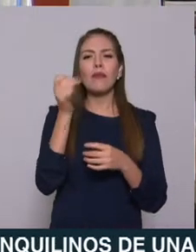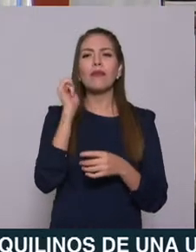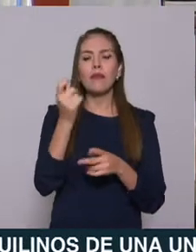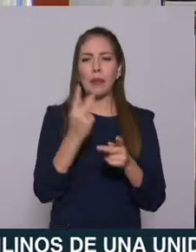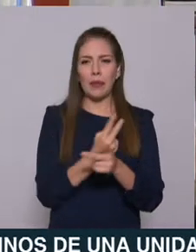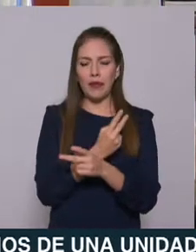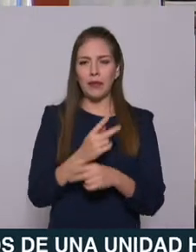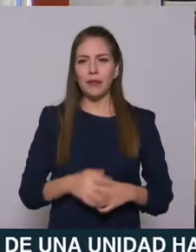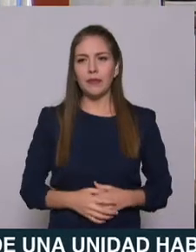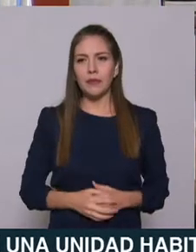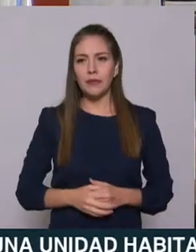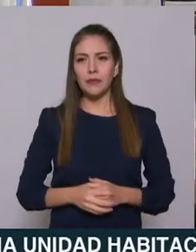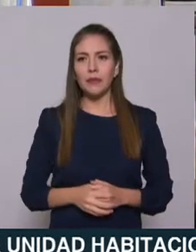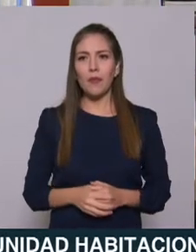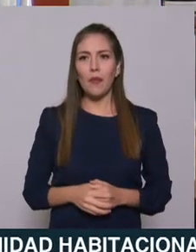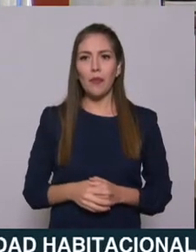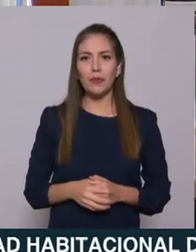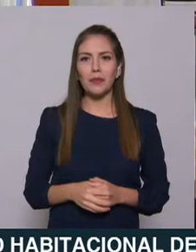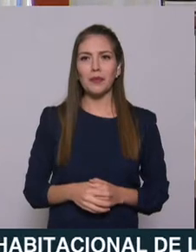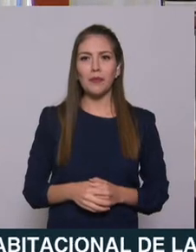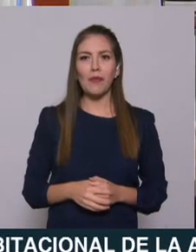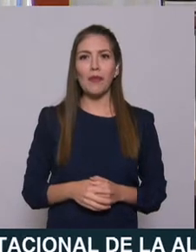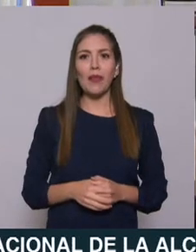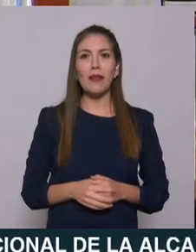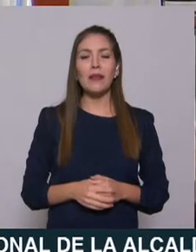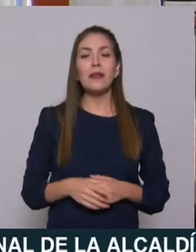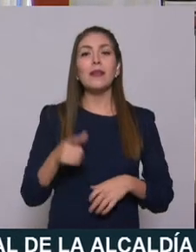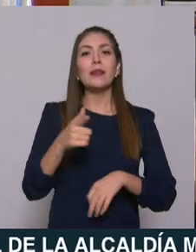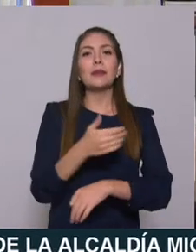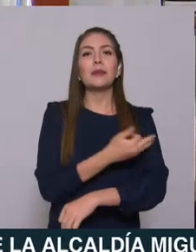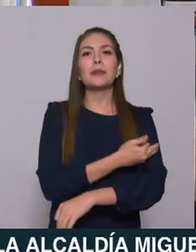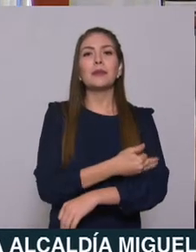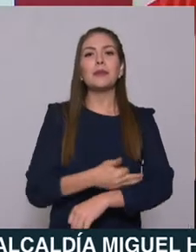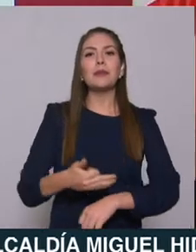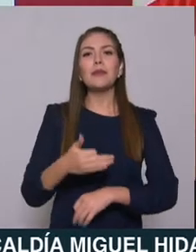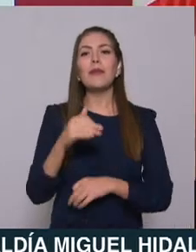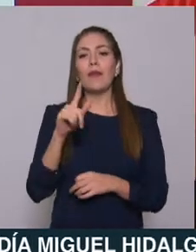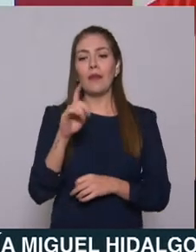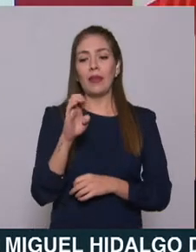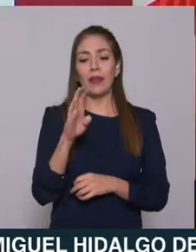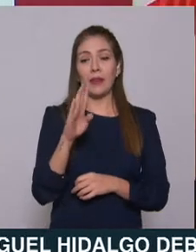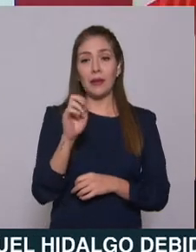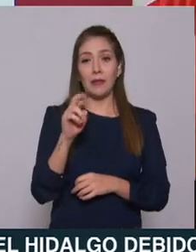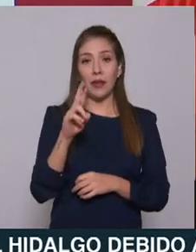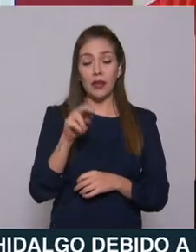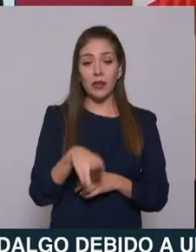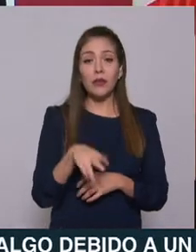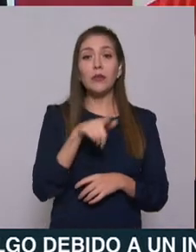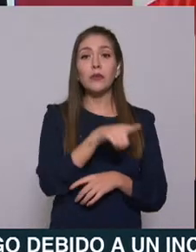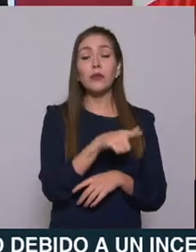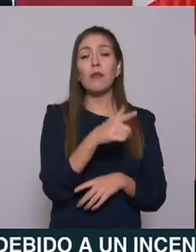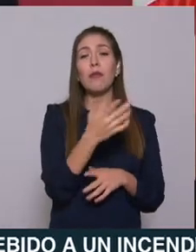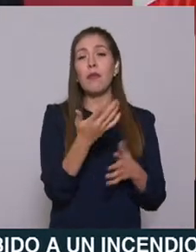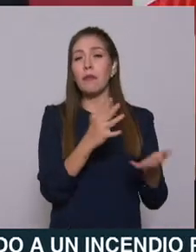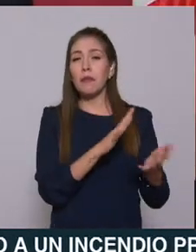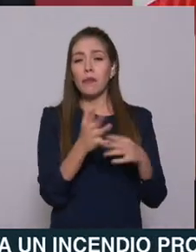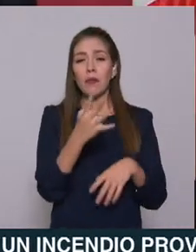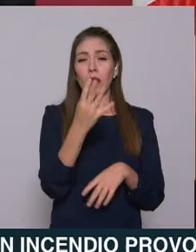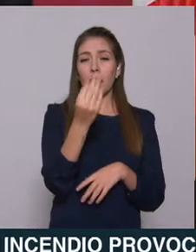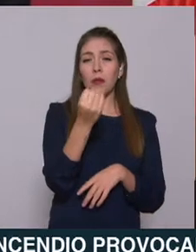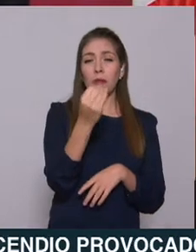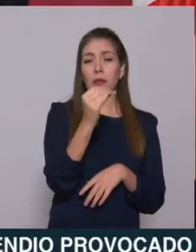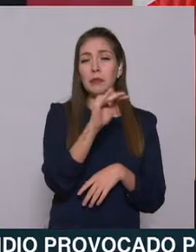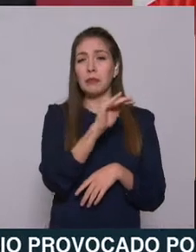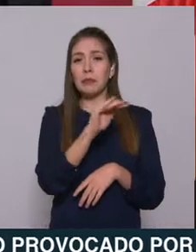familia Levarón se trasladaba de 9:30, entre 9:30